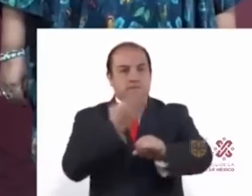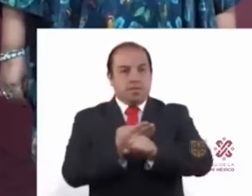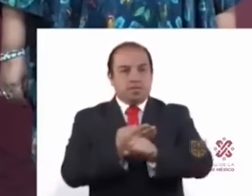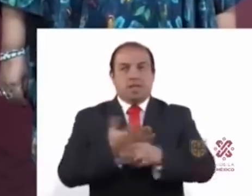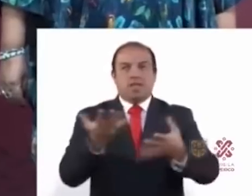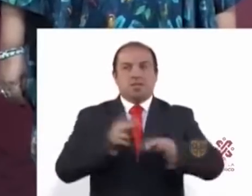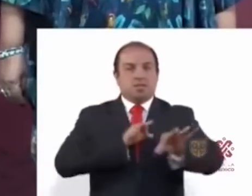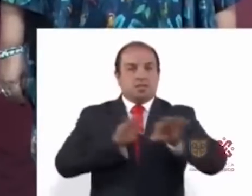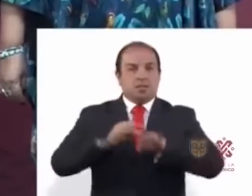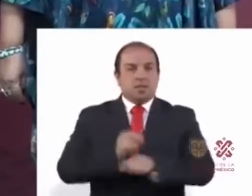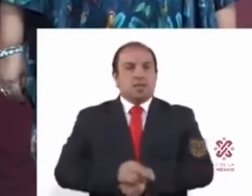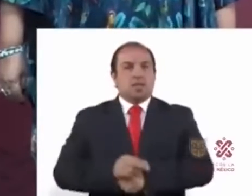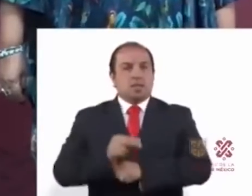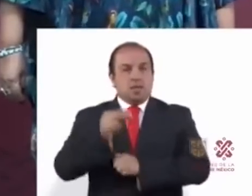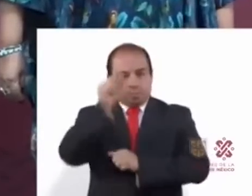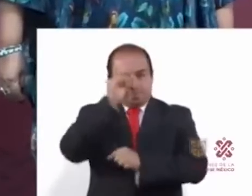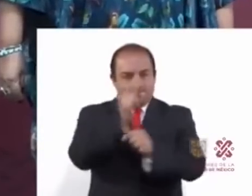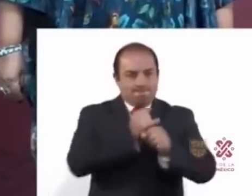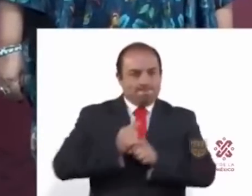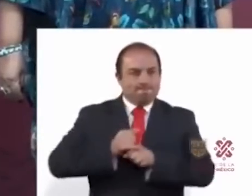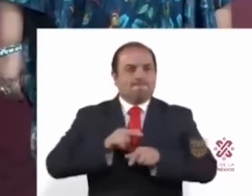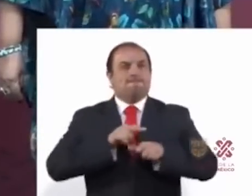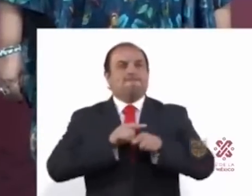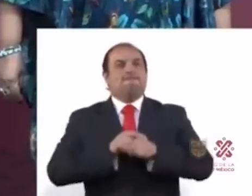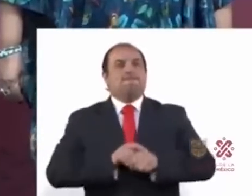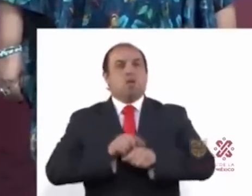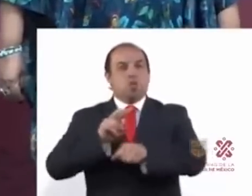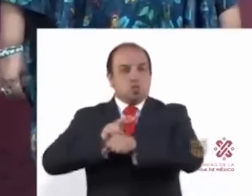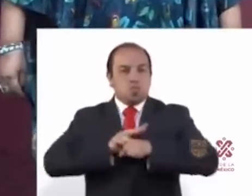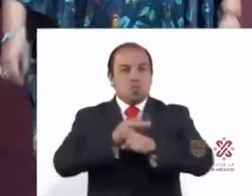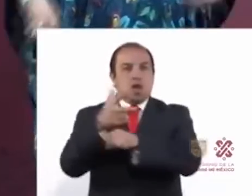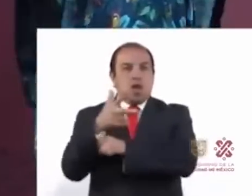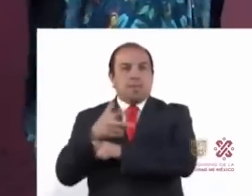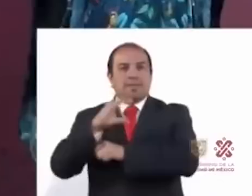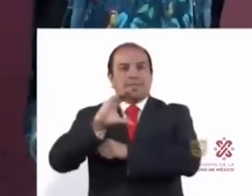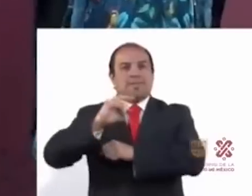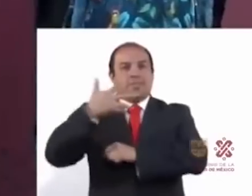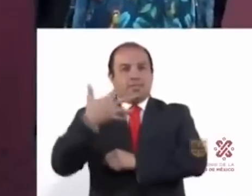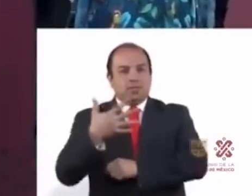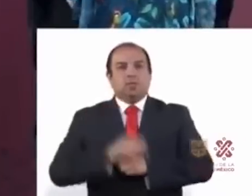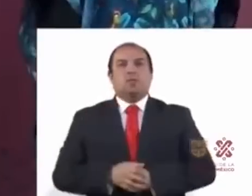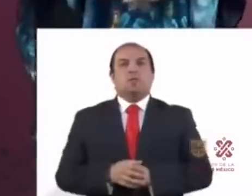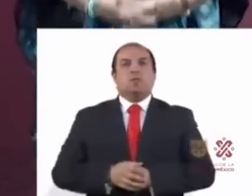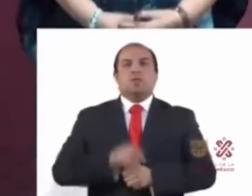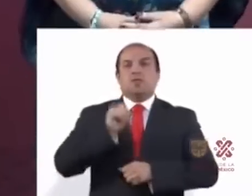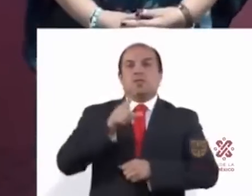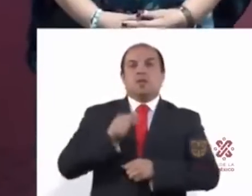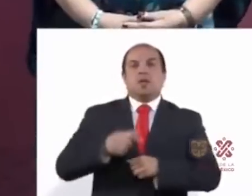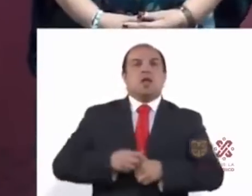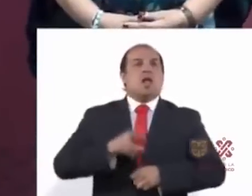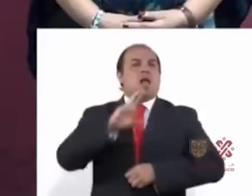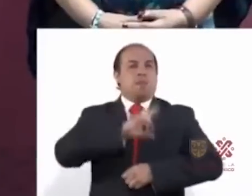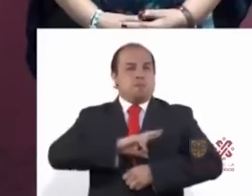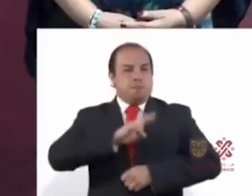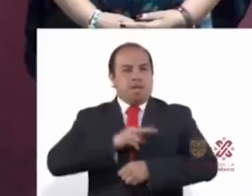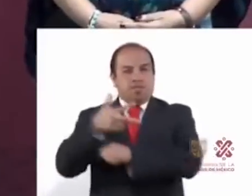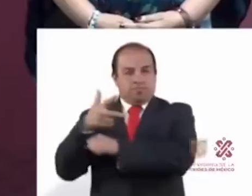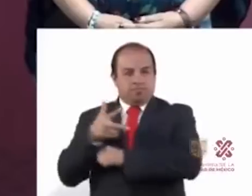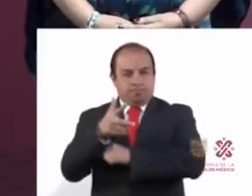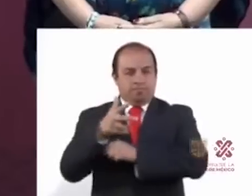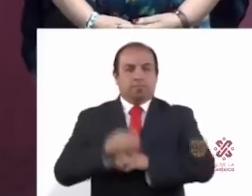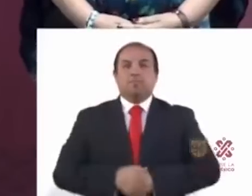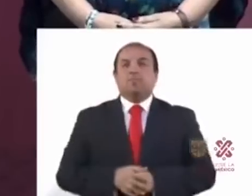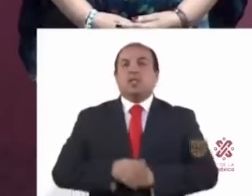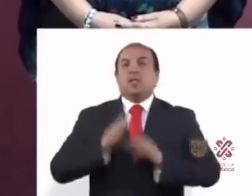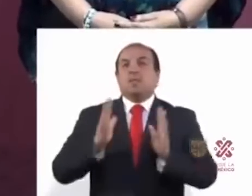labores de inteligencia, del seguimiento de cámaras del C5, circuitos cerrados de particulares y la colaboración con